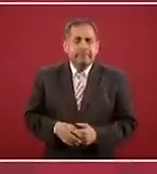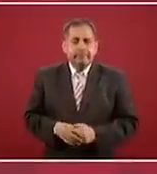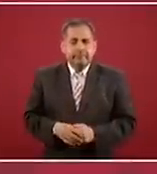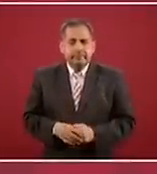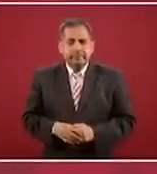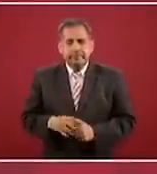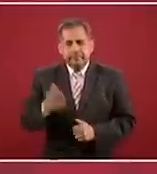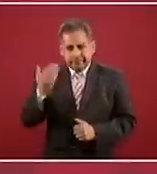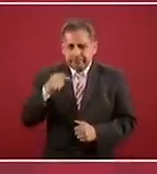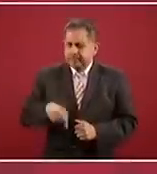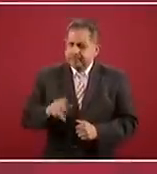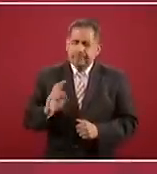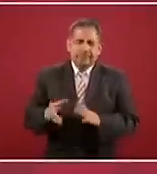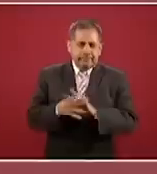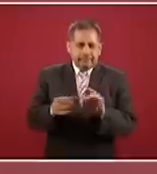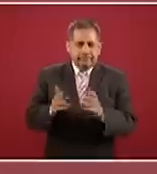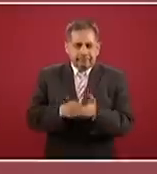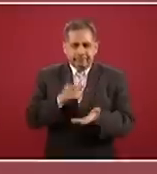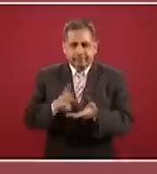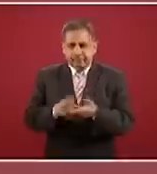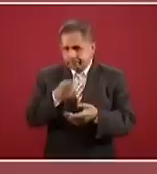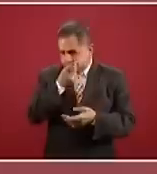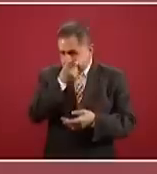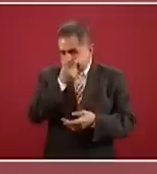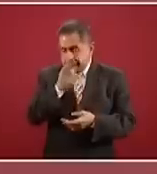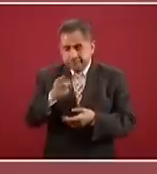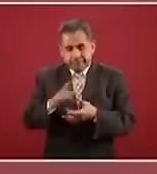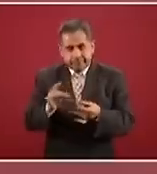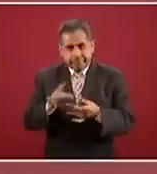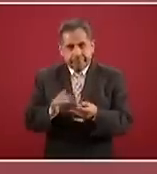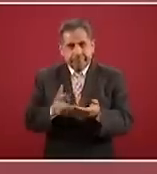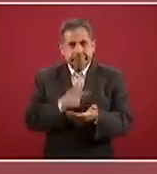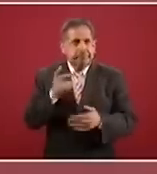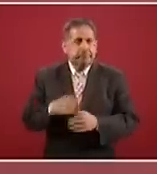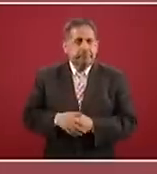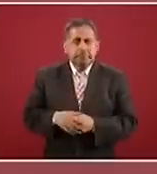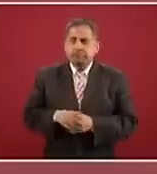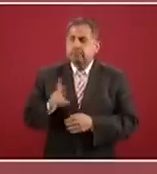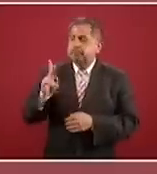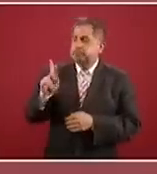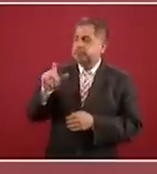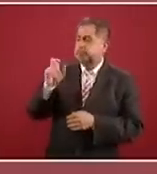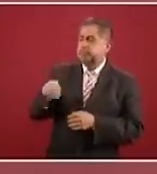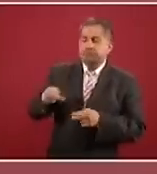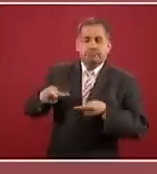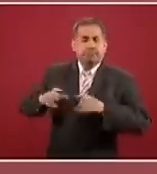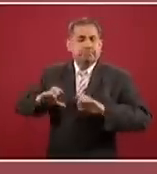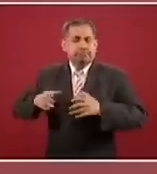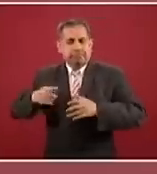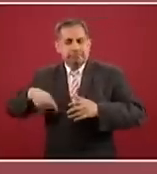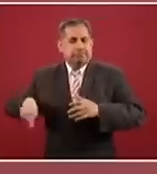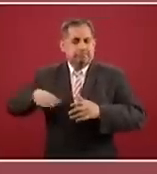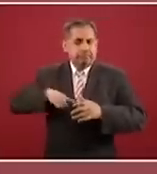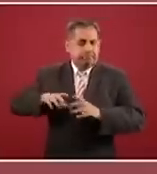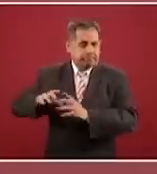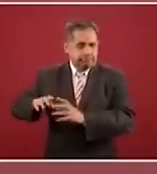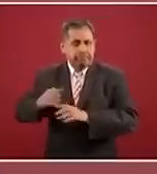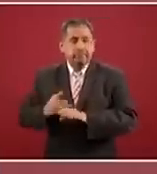Ya hemos hablado aquí de la estrategia que se